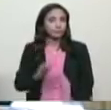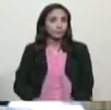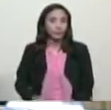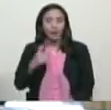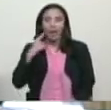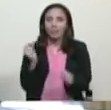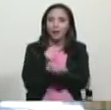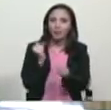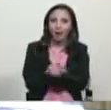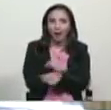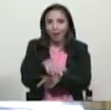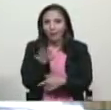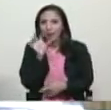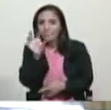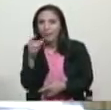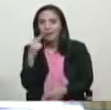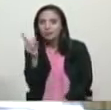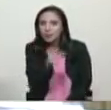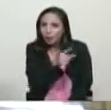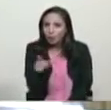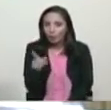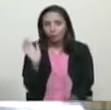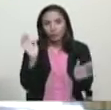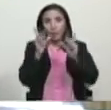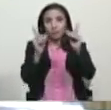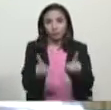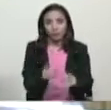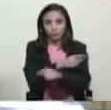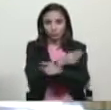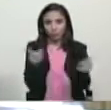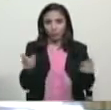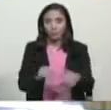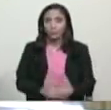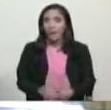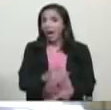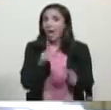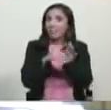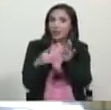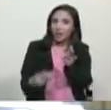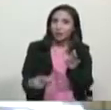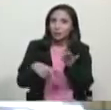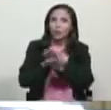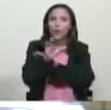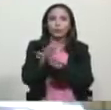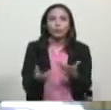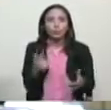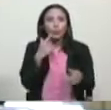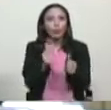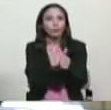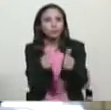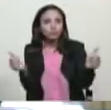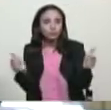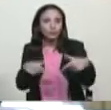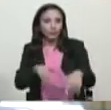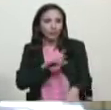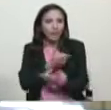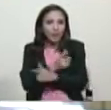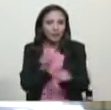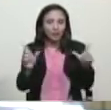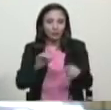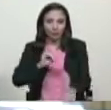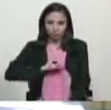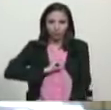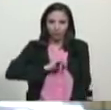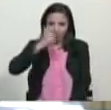existir como patria o no existir, tener derecho al futuro independiente, libre, de dignidad, o no